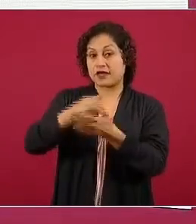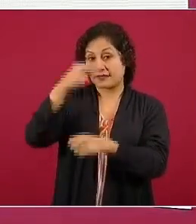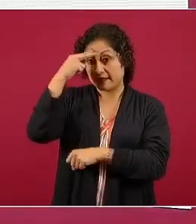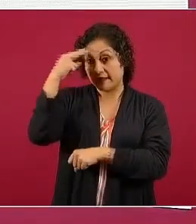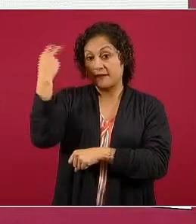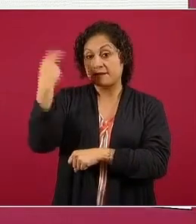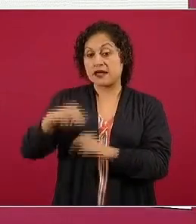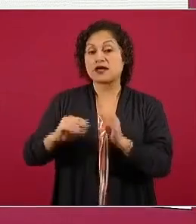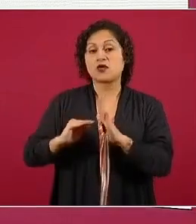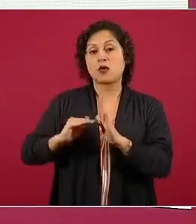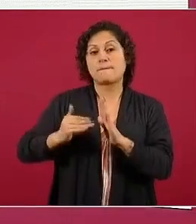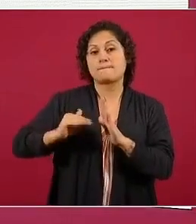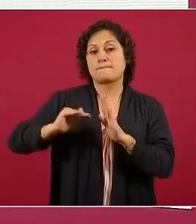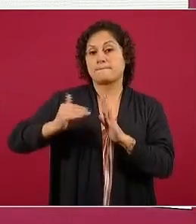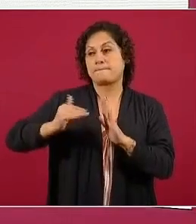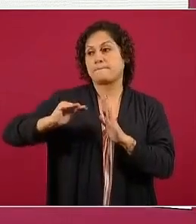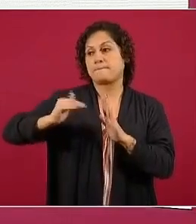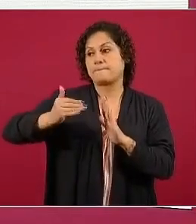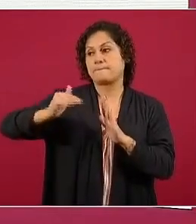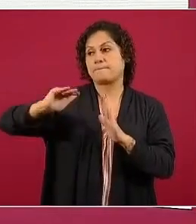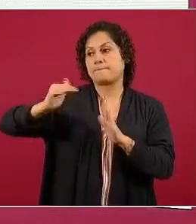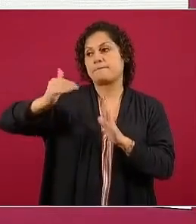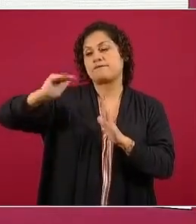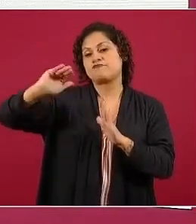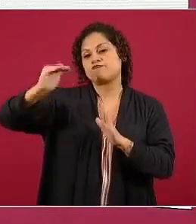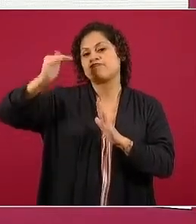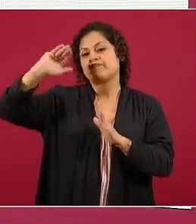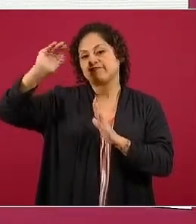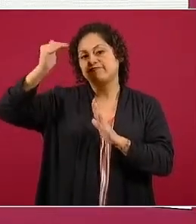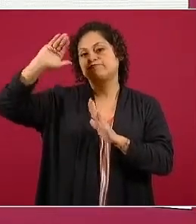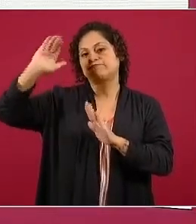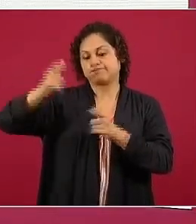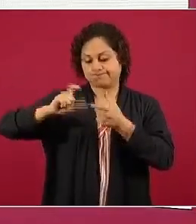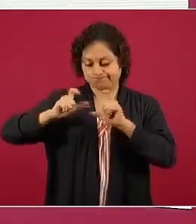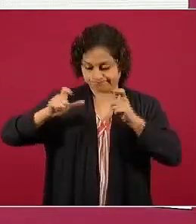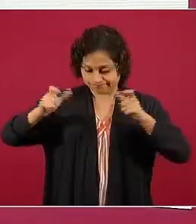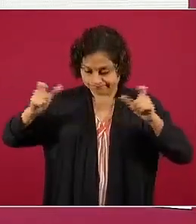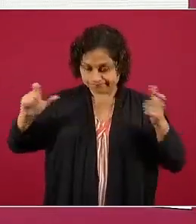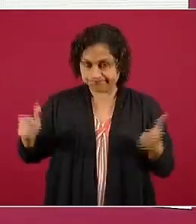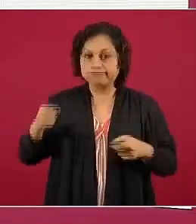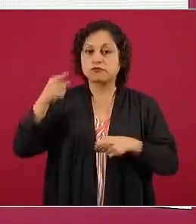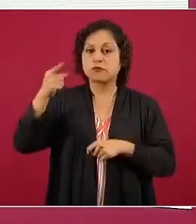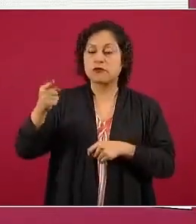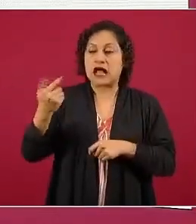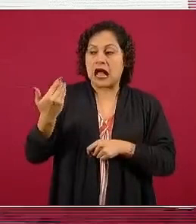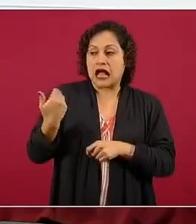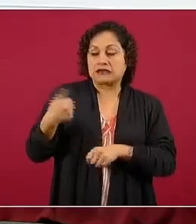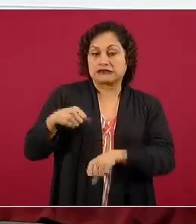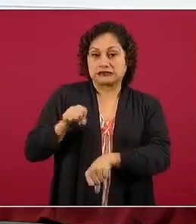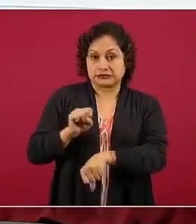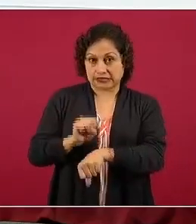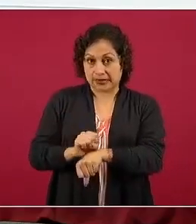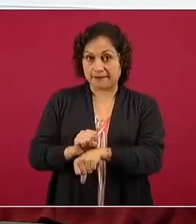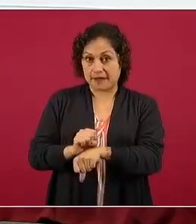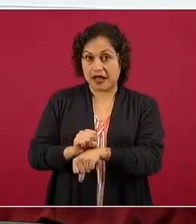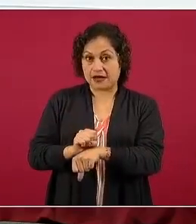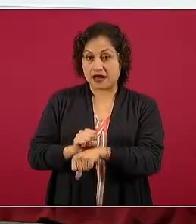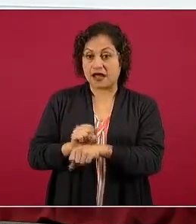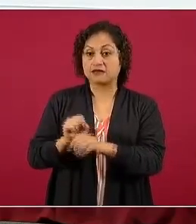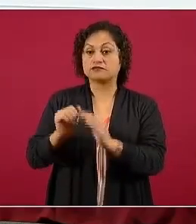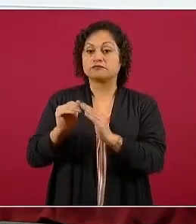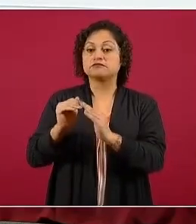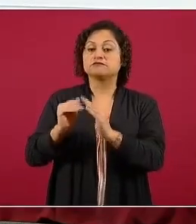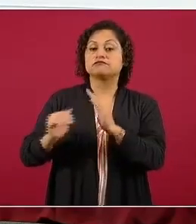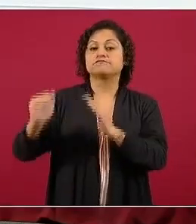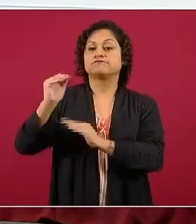presentado este ascenso continuo prácticamente, teniendo una diferencia en la última semana del 9%